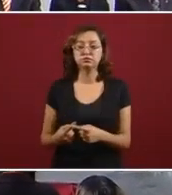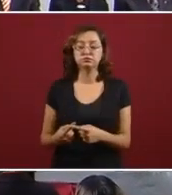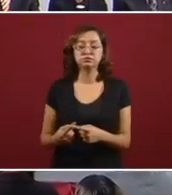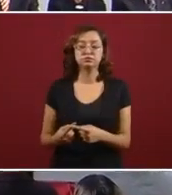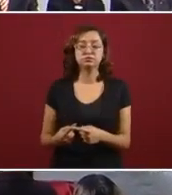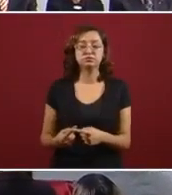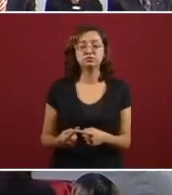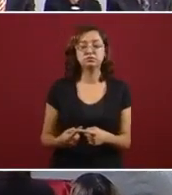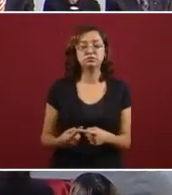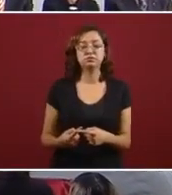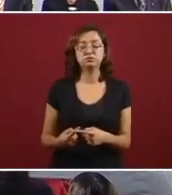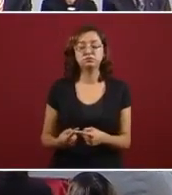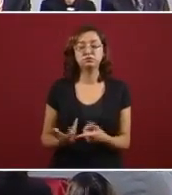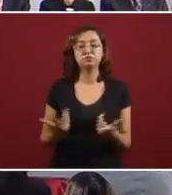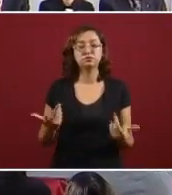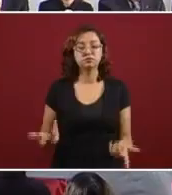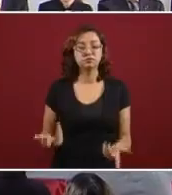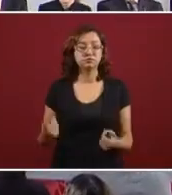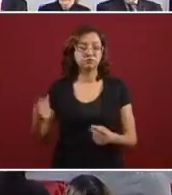casi dos siglos